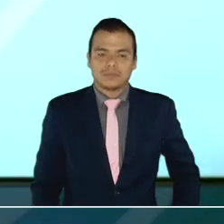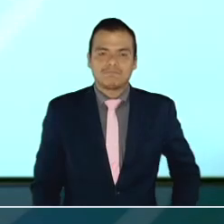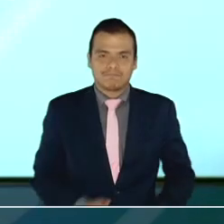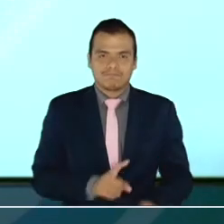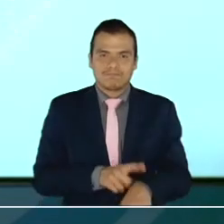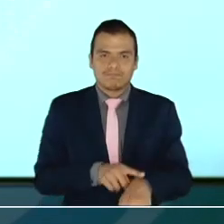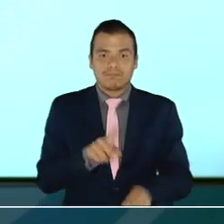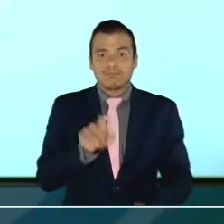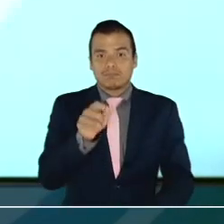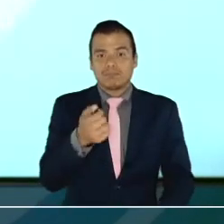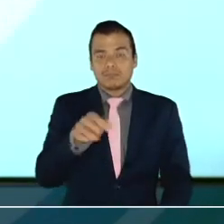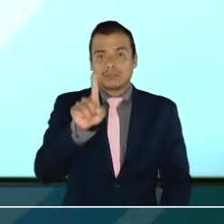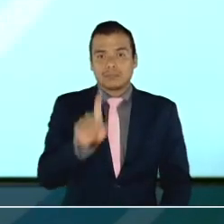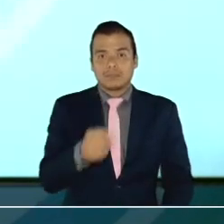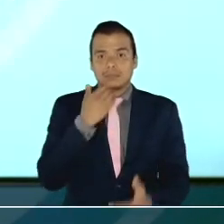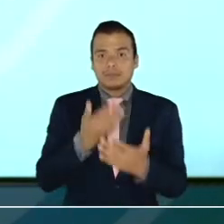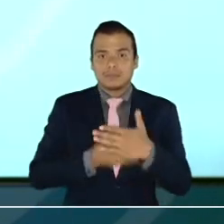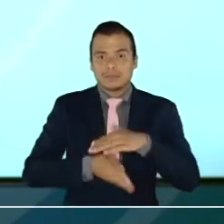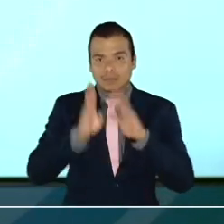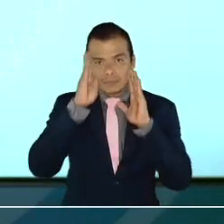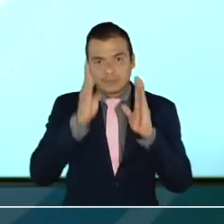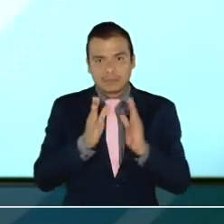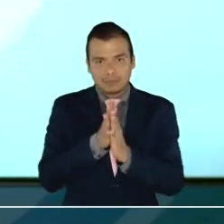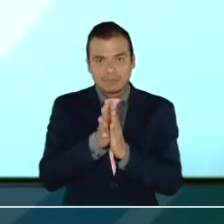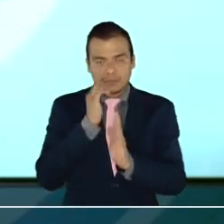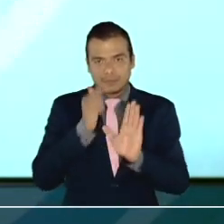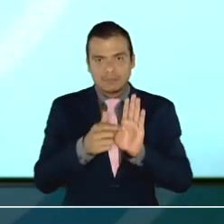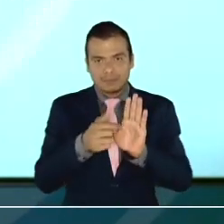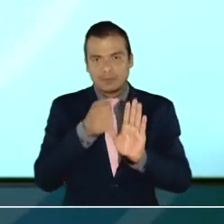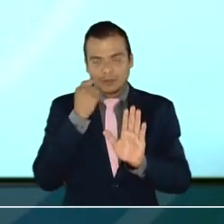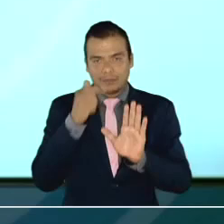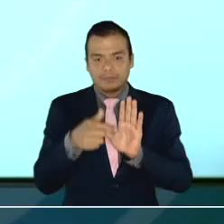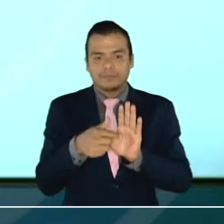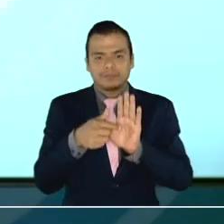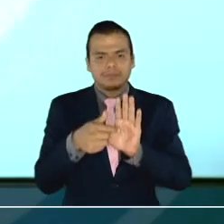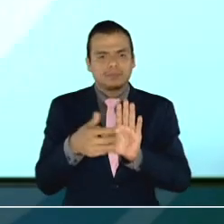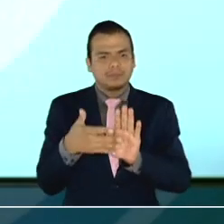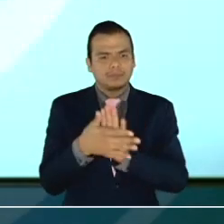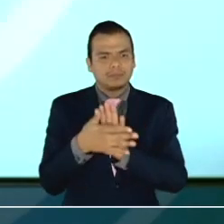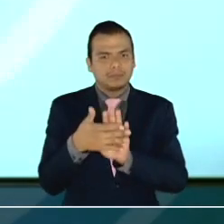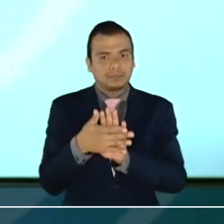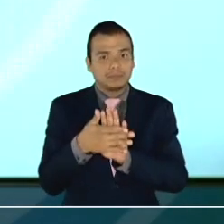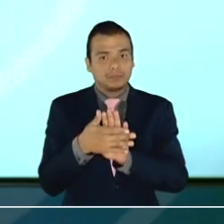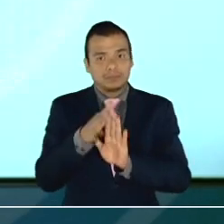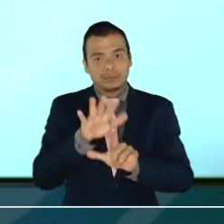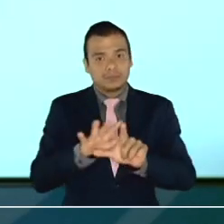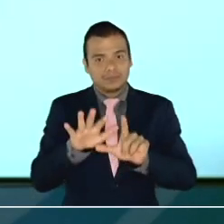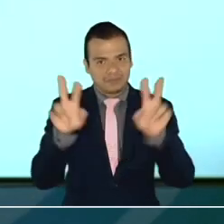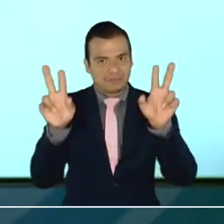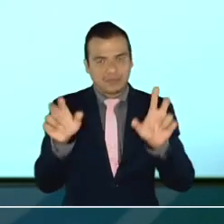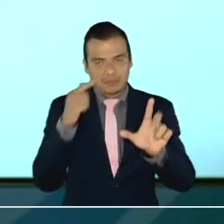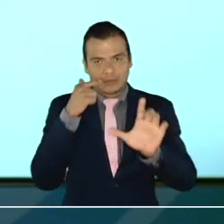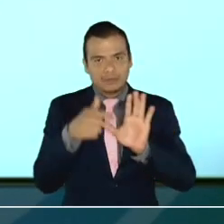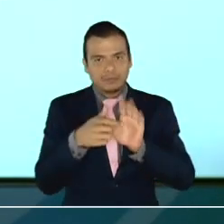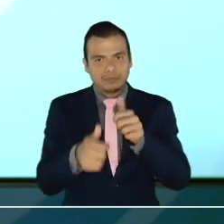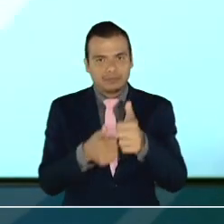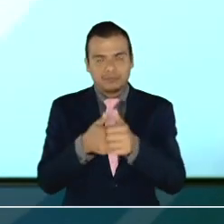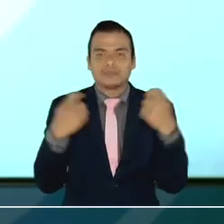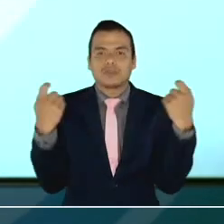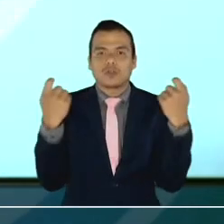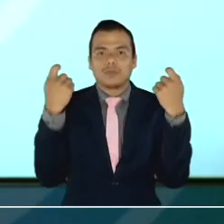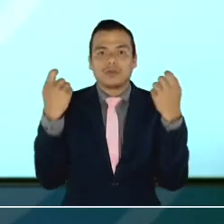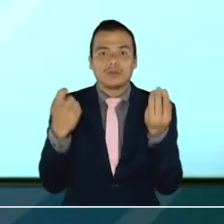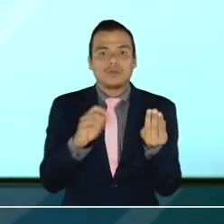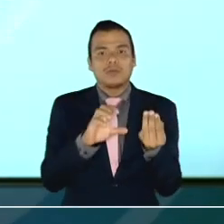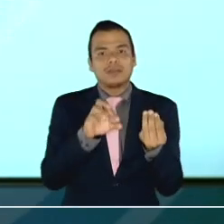1:16 de la tarde, gracias por continuar con nosotros en 90 minutos. Y la siguiente nota es patrocinada. La Corporación para la Recreación Popular